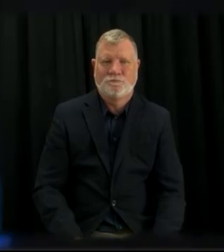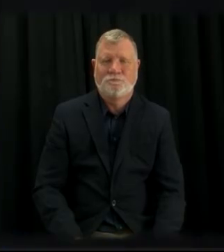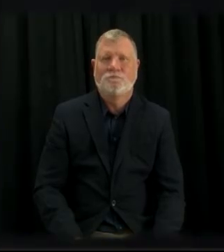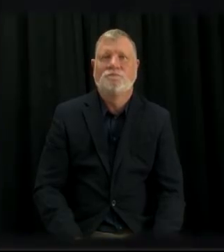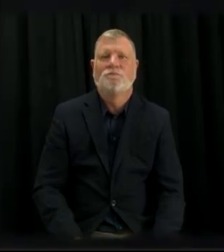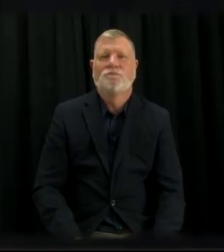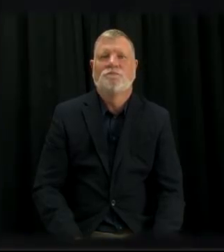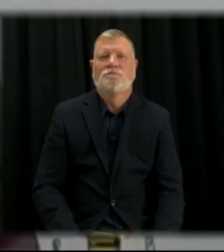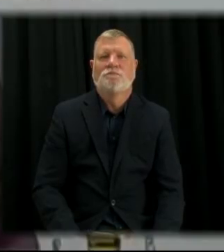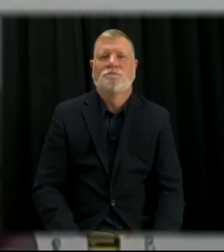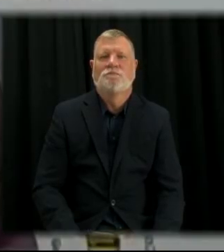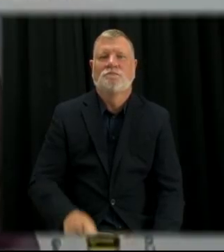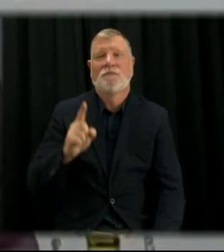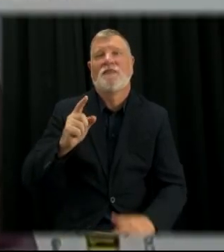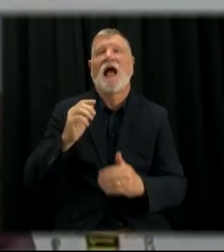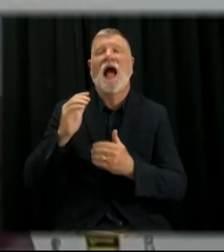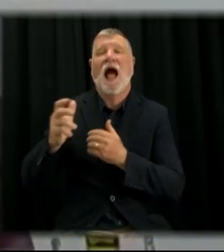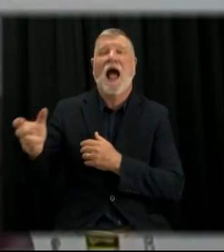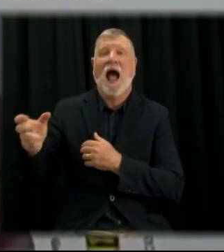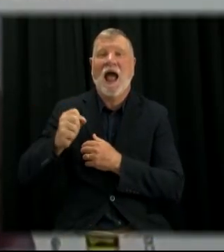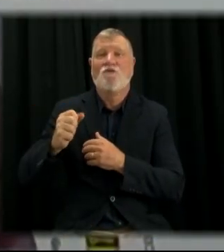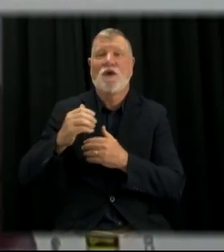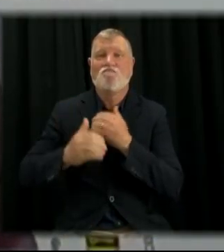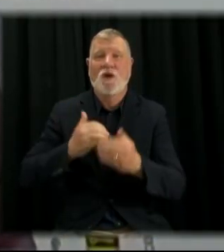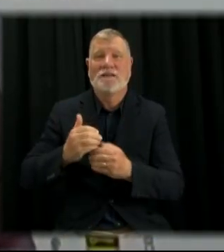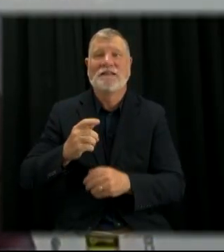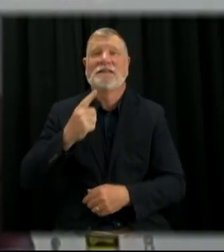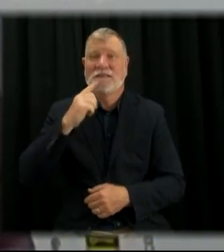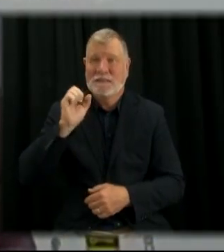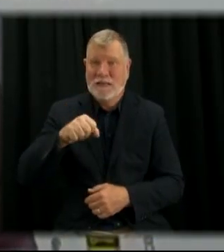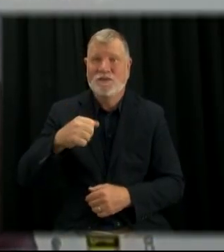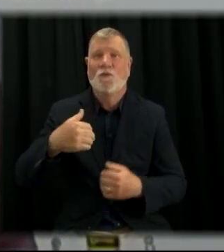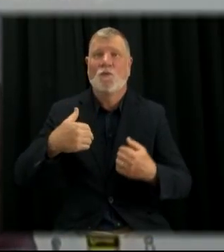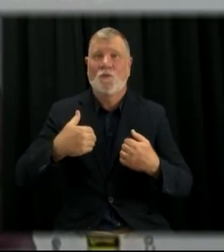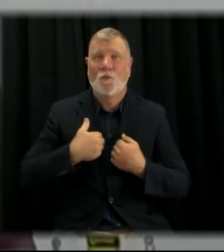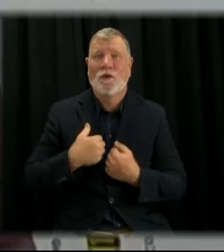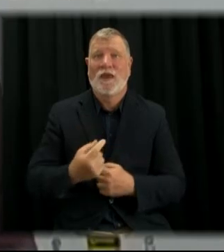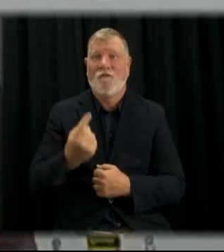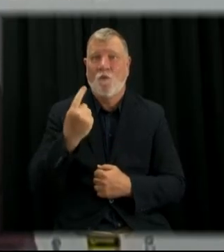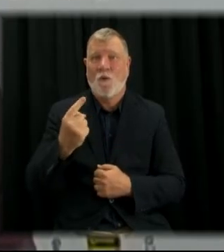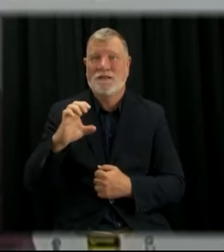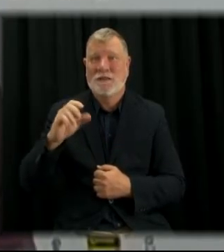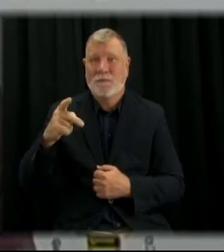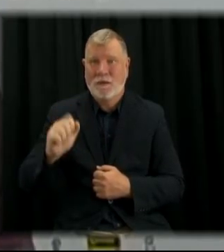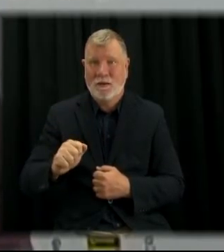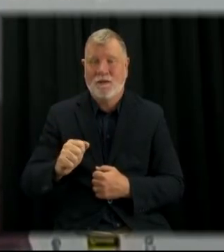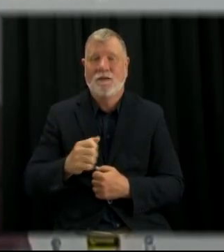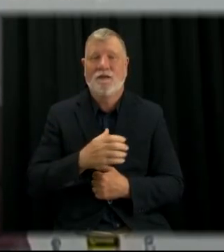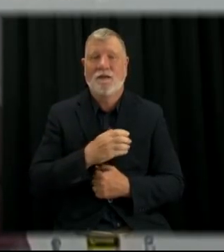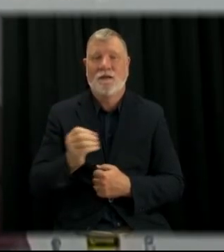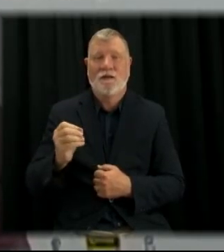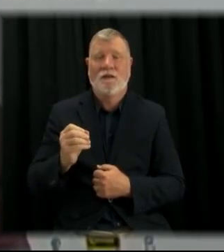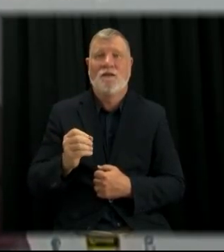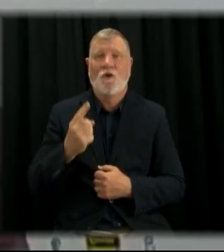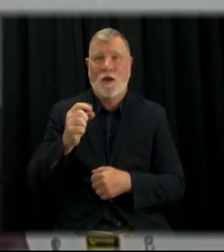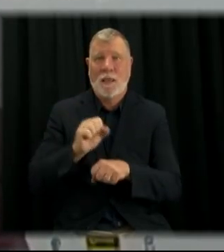presentación. Este proceso de reclutamiento, sí, tenemos un CPA